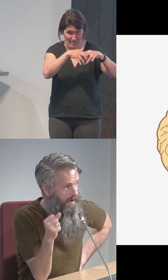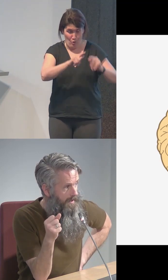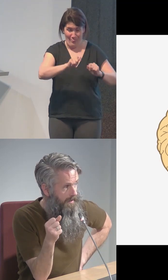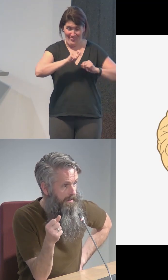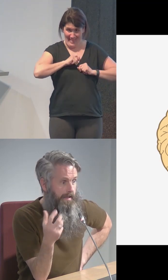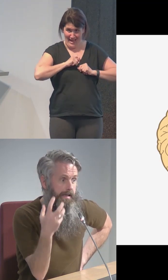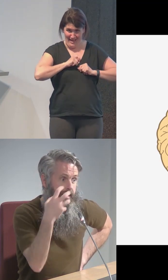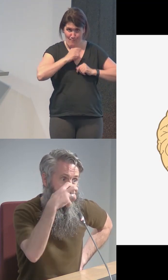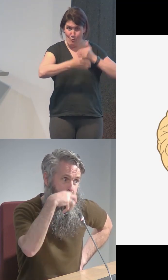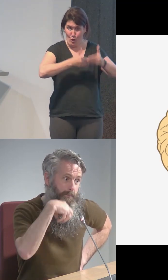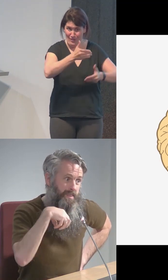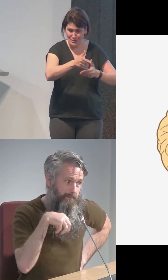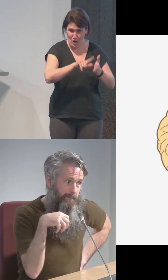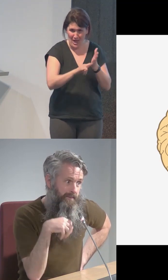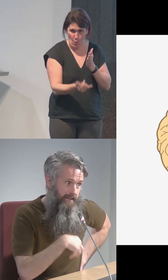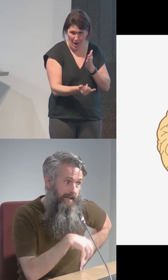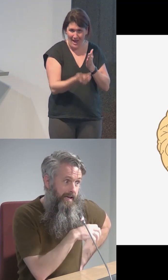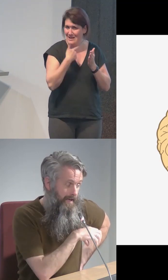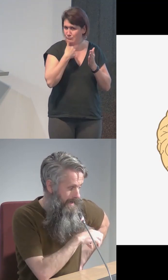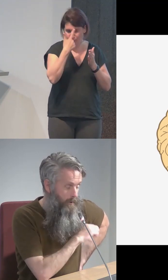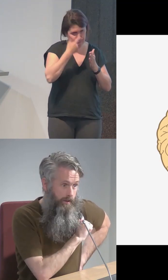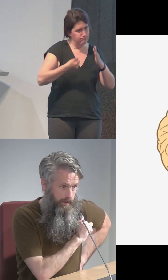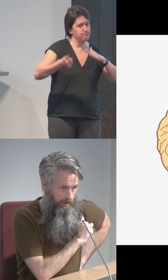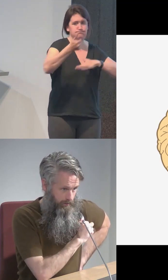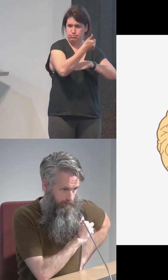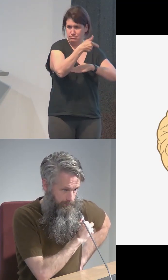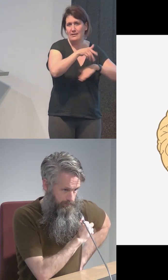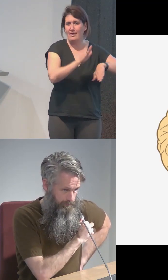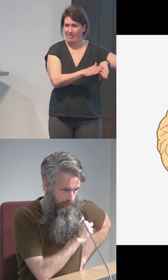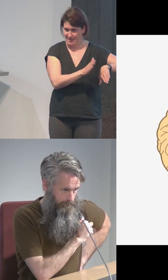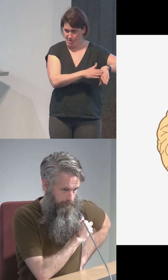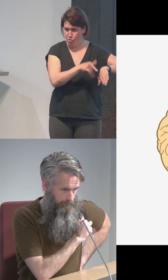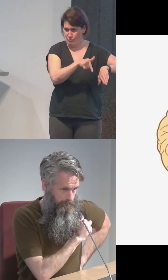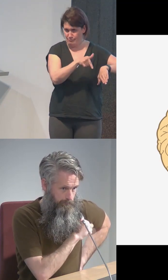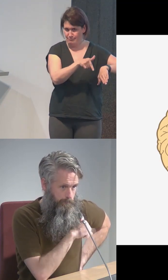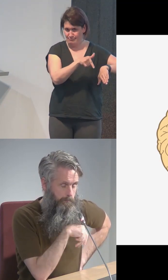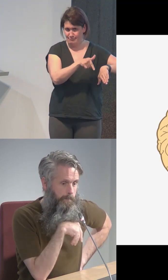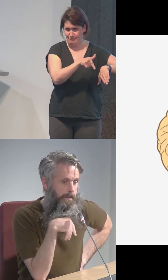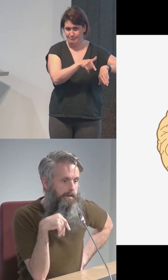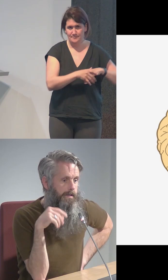procesa el lenguaje, es principalmente en el lado izquierdo.